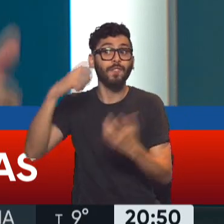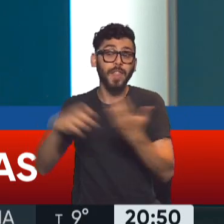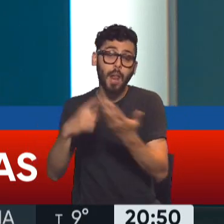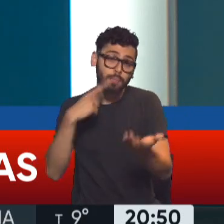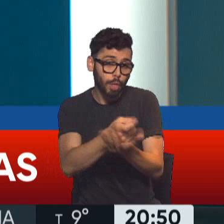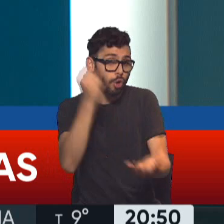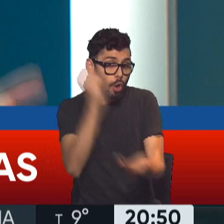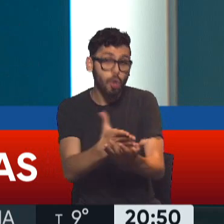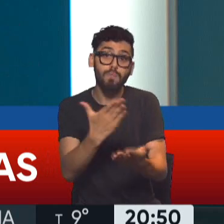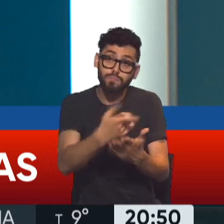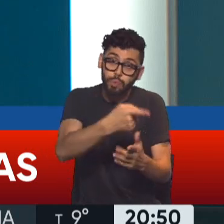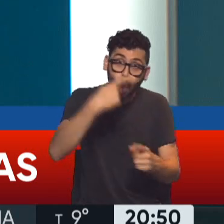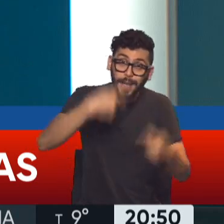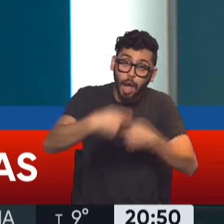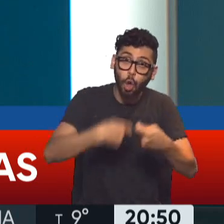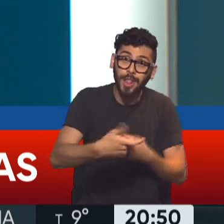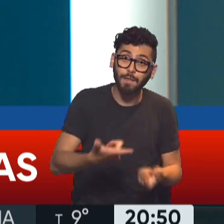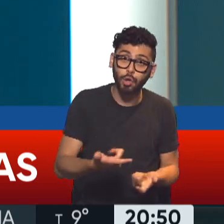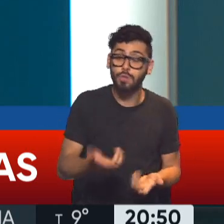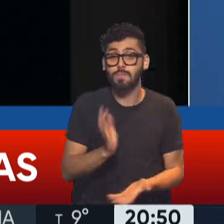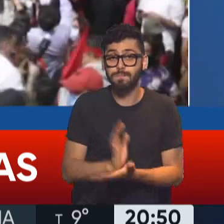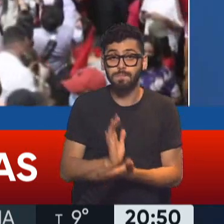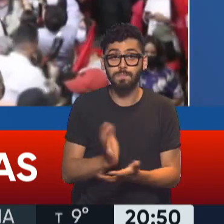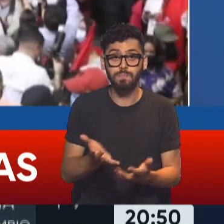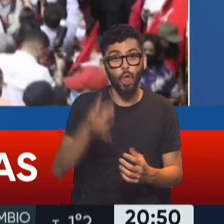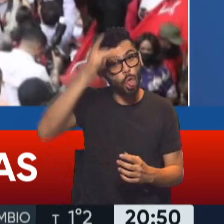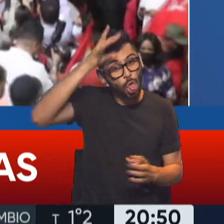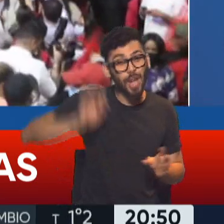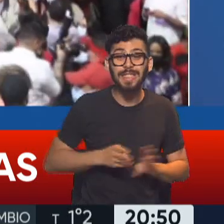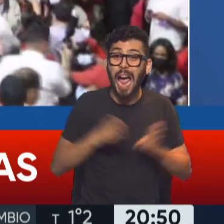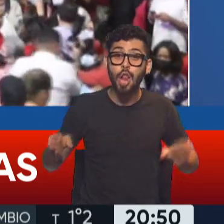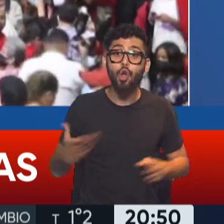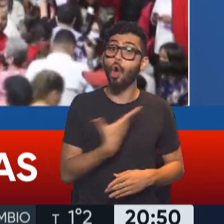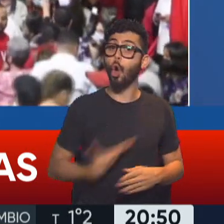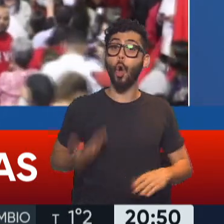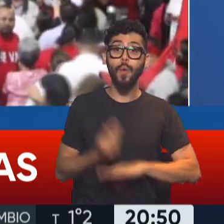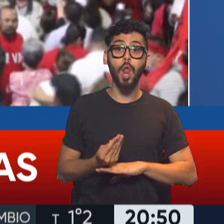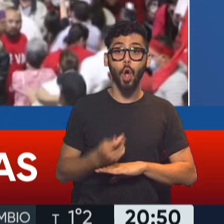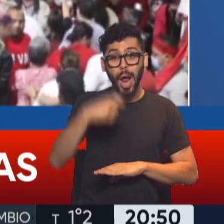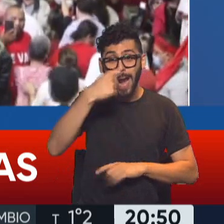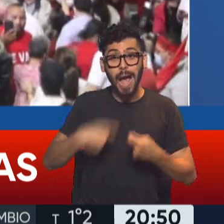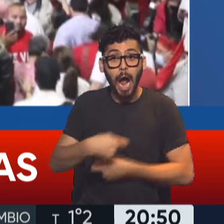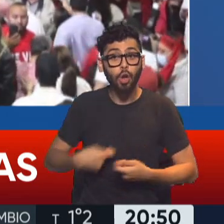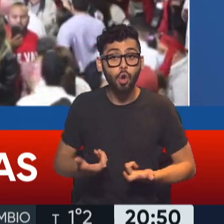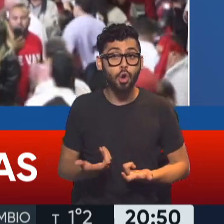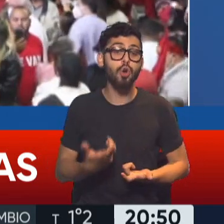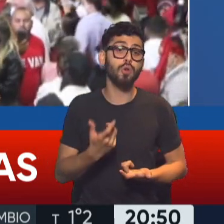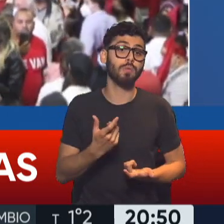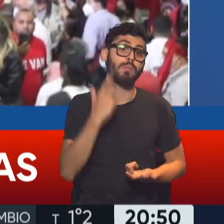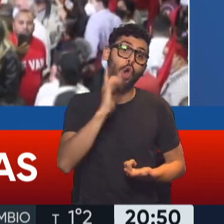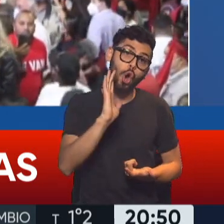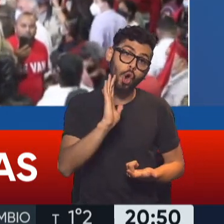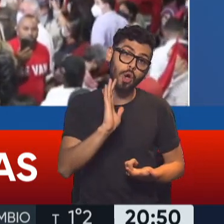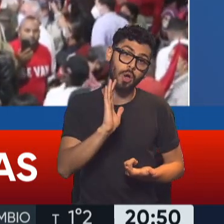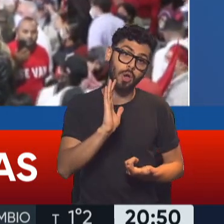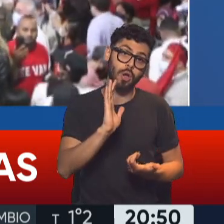por narcotráfico. O sea, es ese 12 años de narcogobierno. Ojo, amparado por nuestro amigo